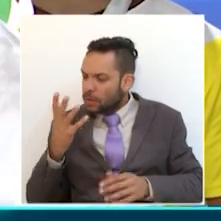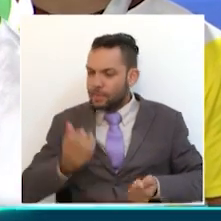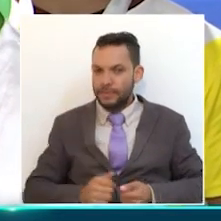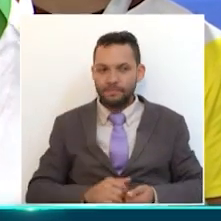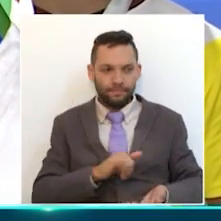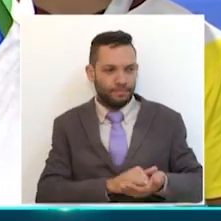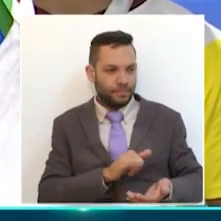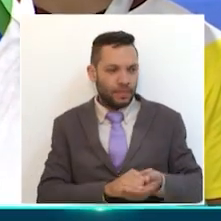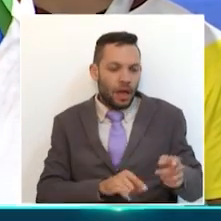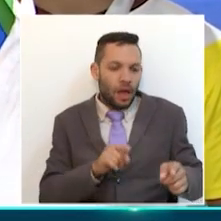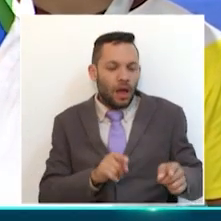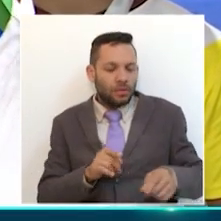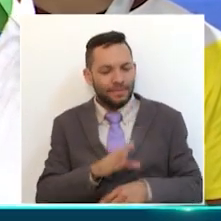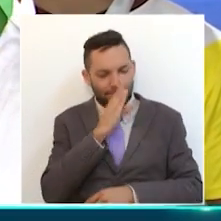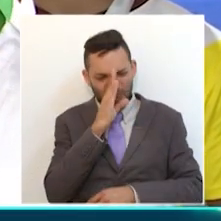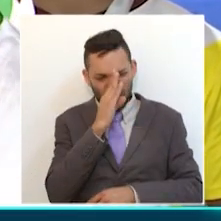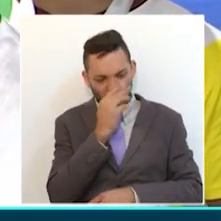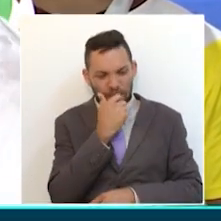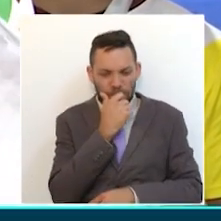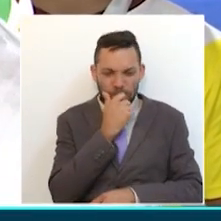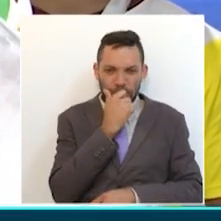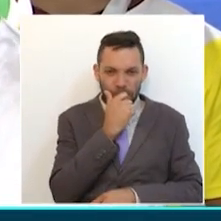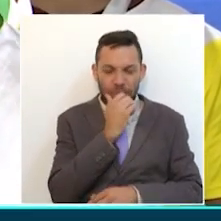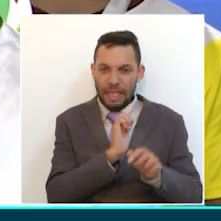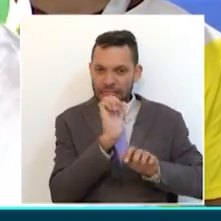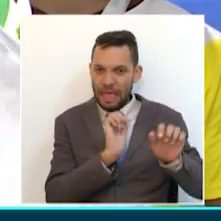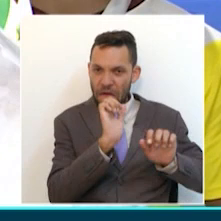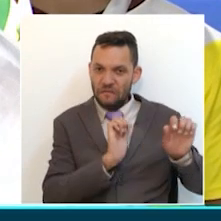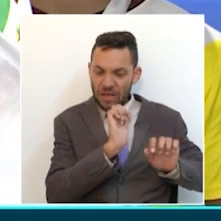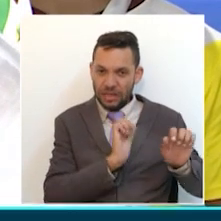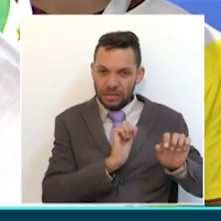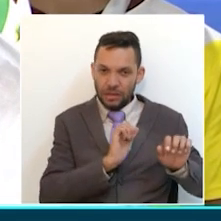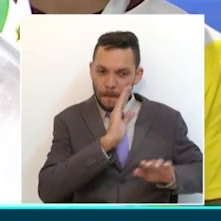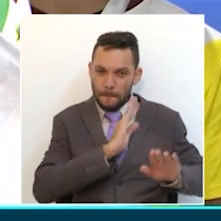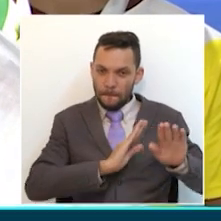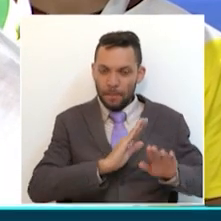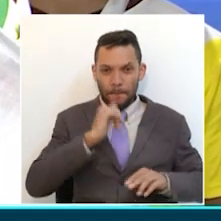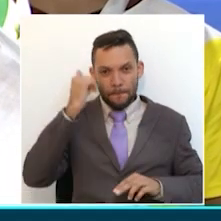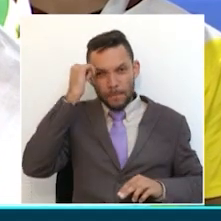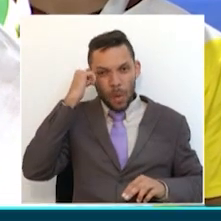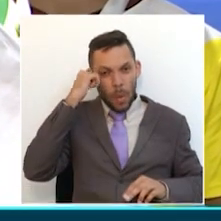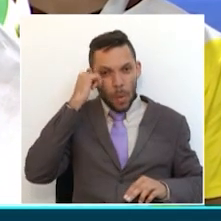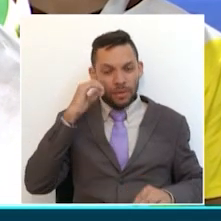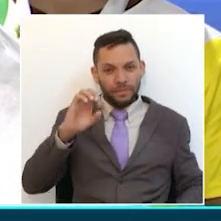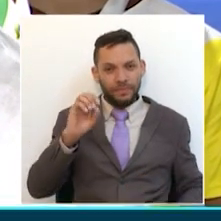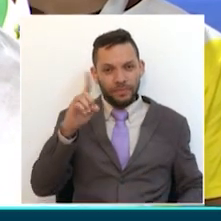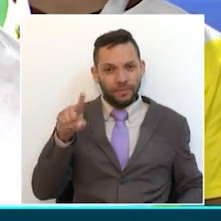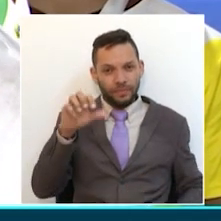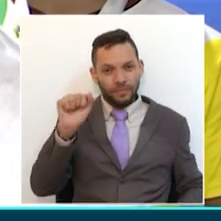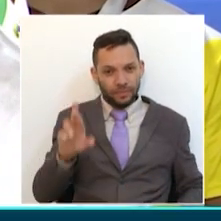ciertas dudas porque en defensa personal con el profesor Oscar